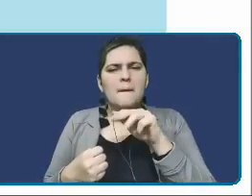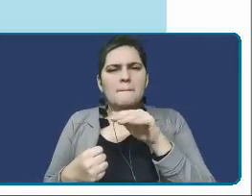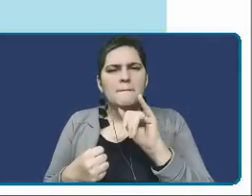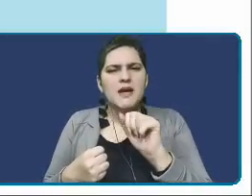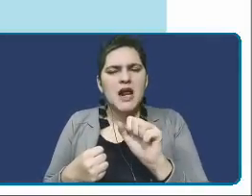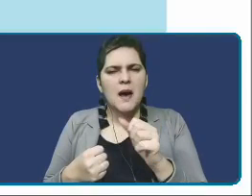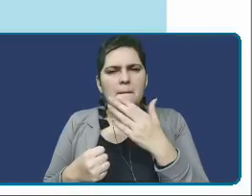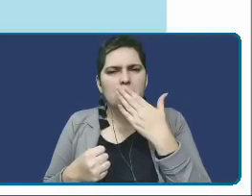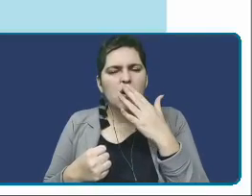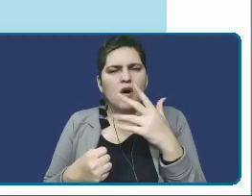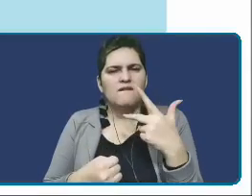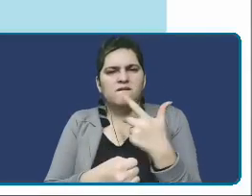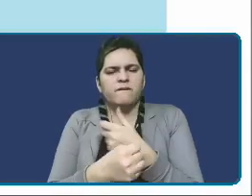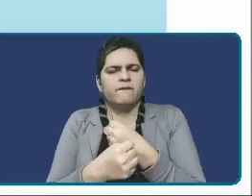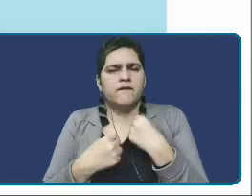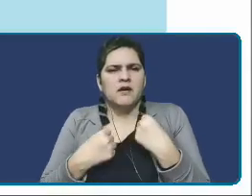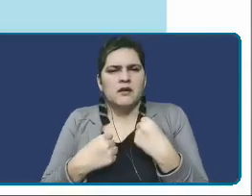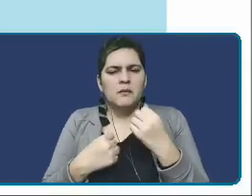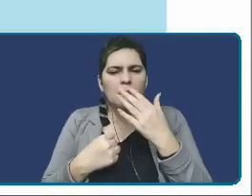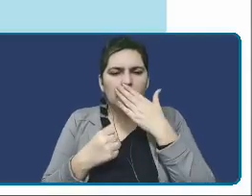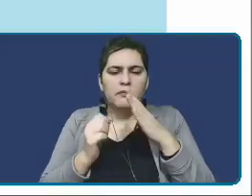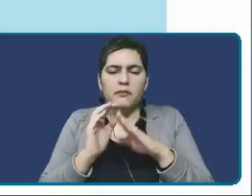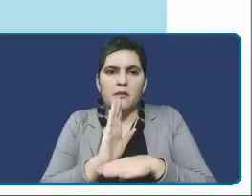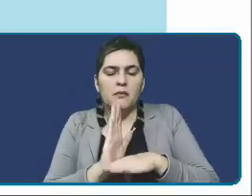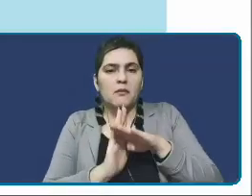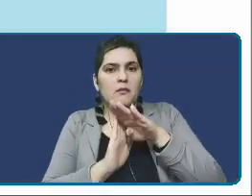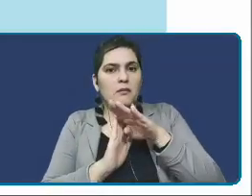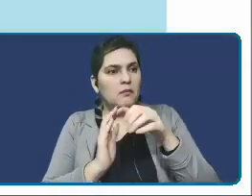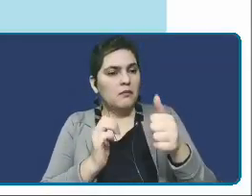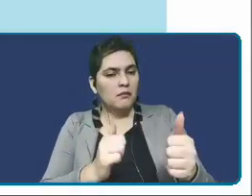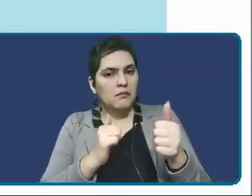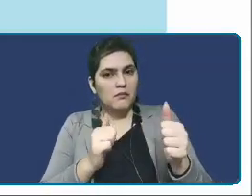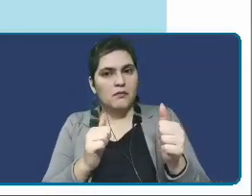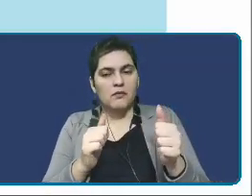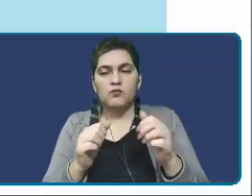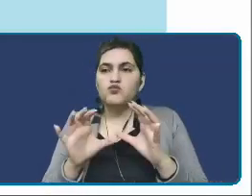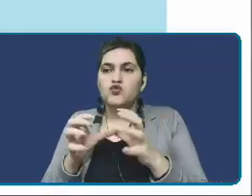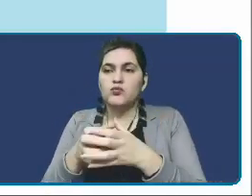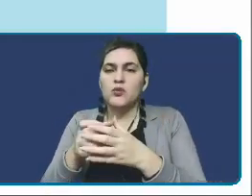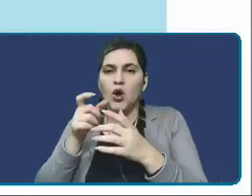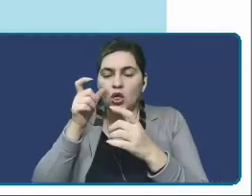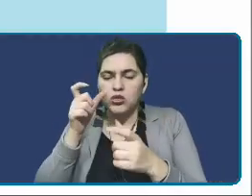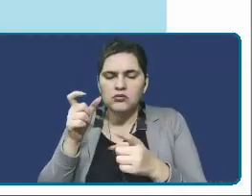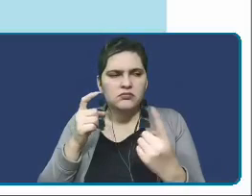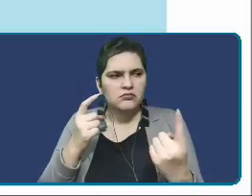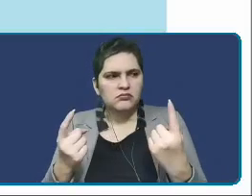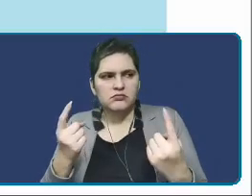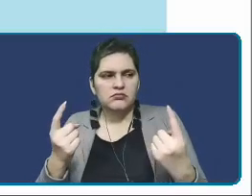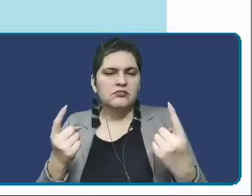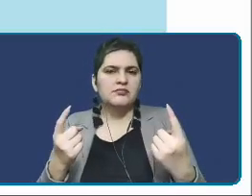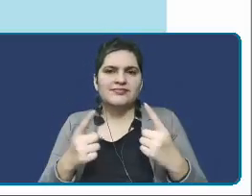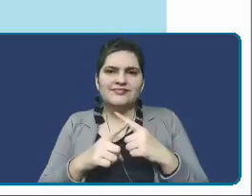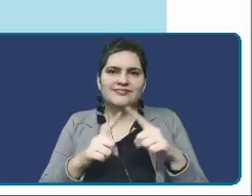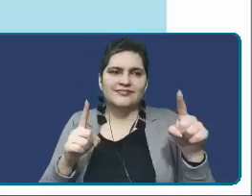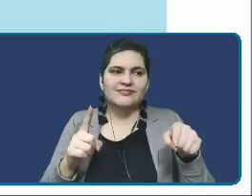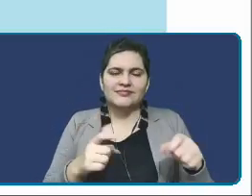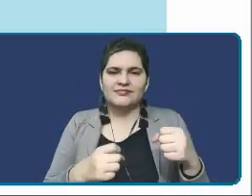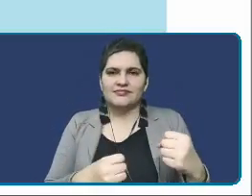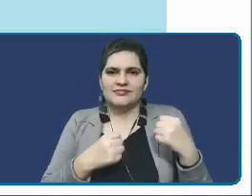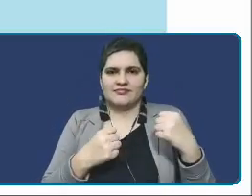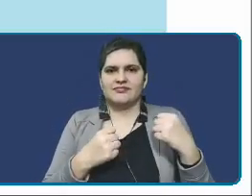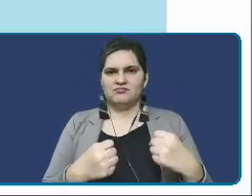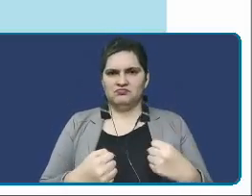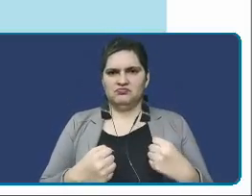mejoraban versus el grupo que era el grupo control. Entonces, sí hay una evidencia